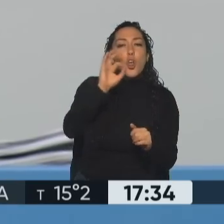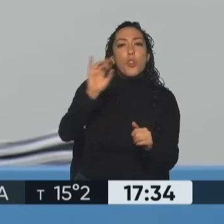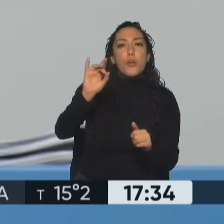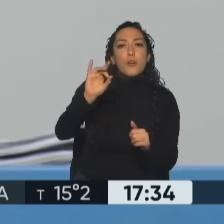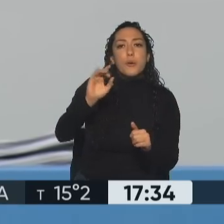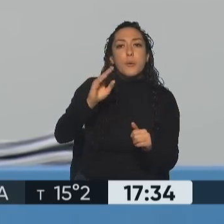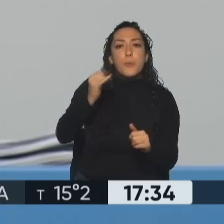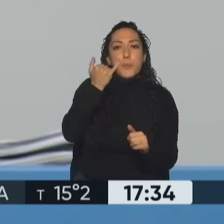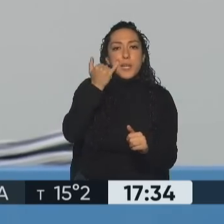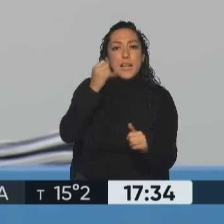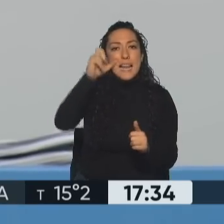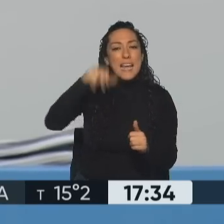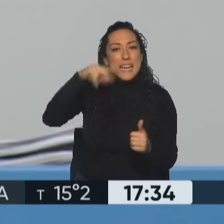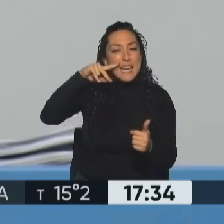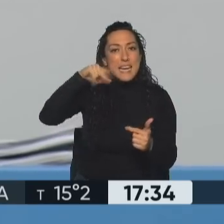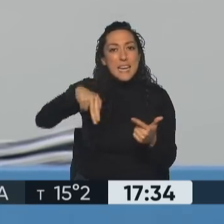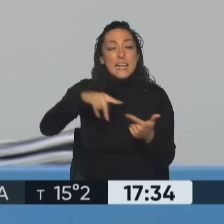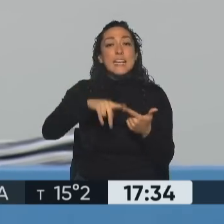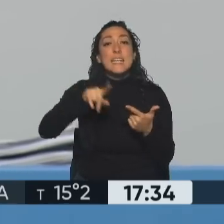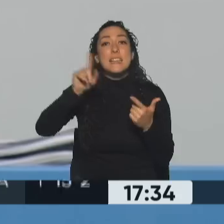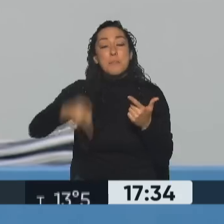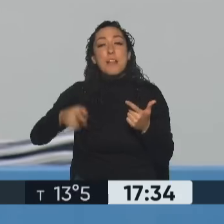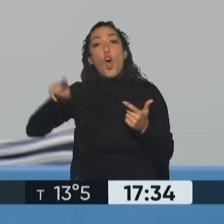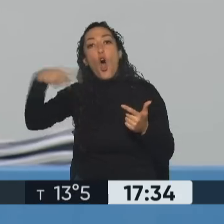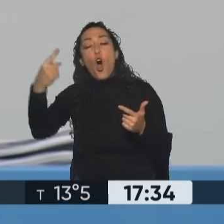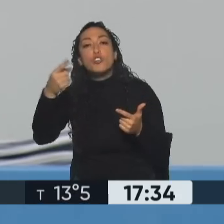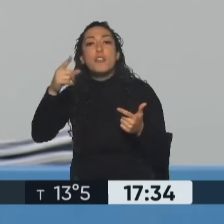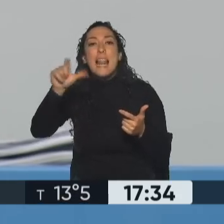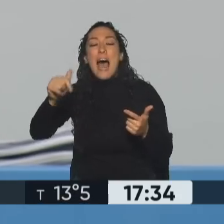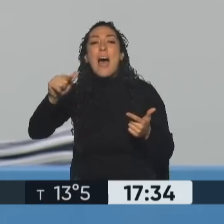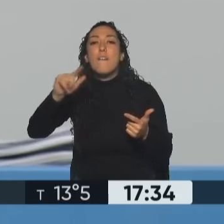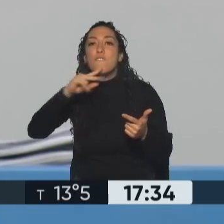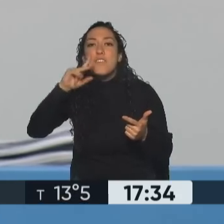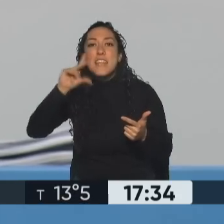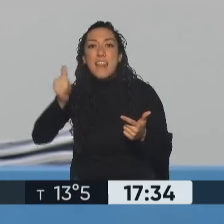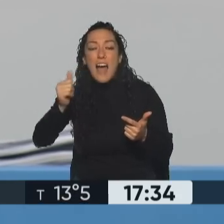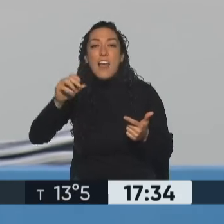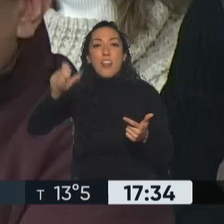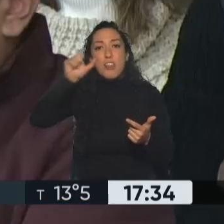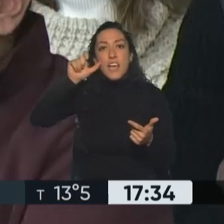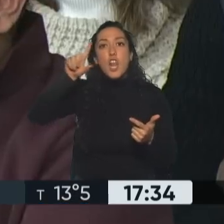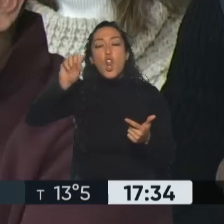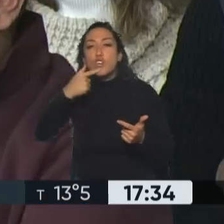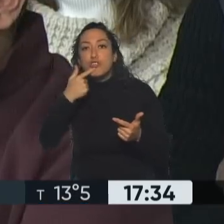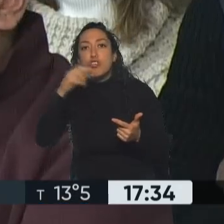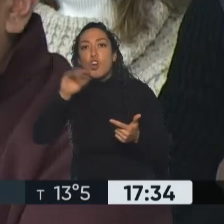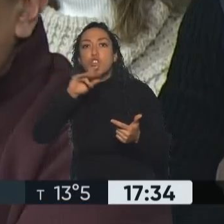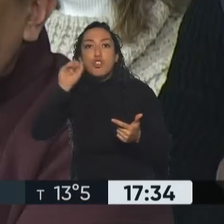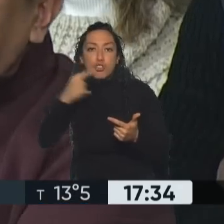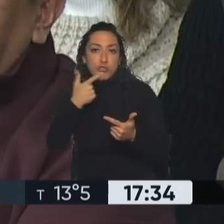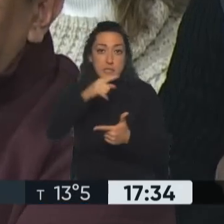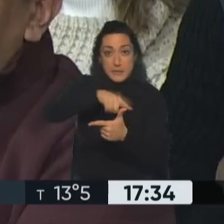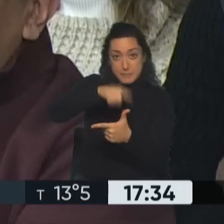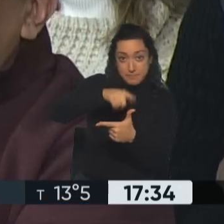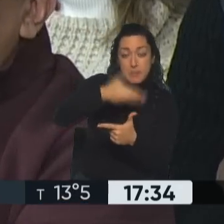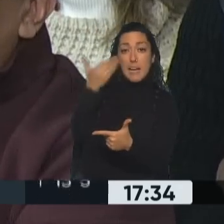vieron, y La vida de los otros. Porque son dos aspectos del mismo drama. El Goodbye Lenin hacía alusión al